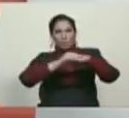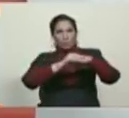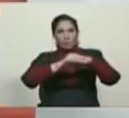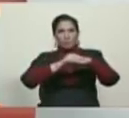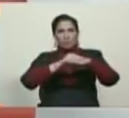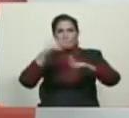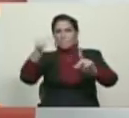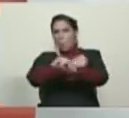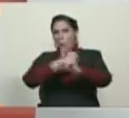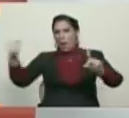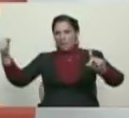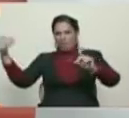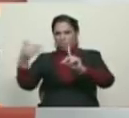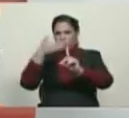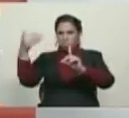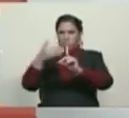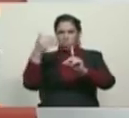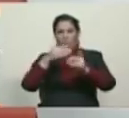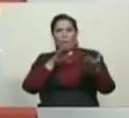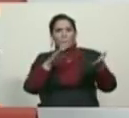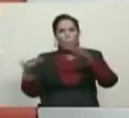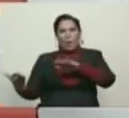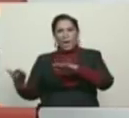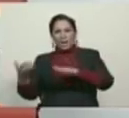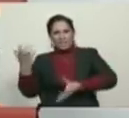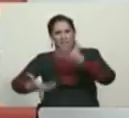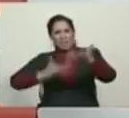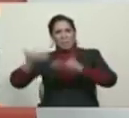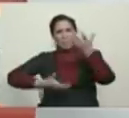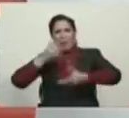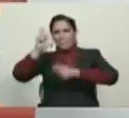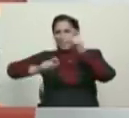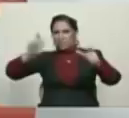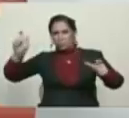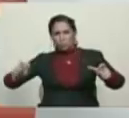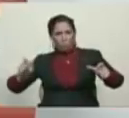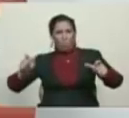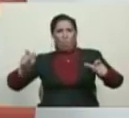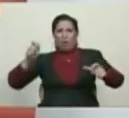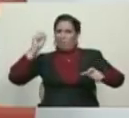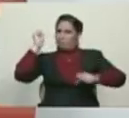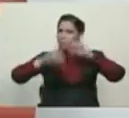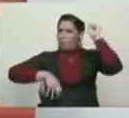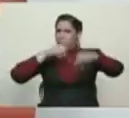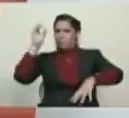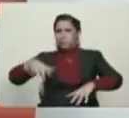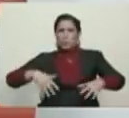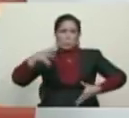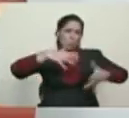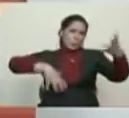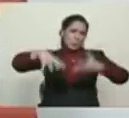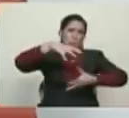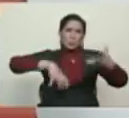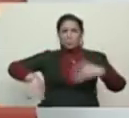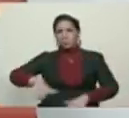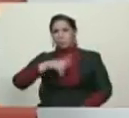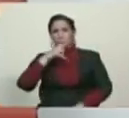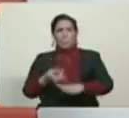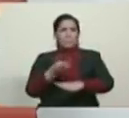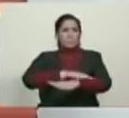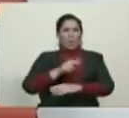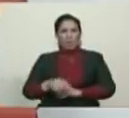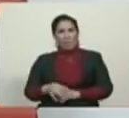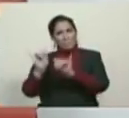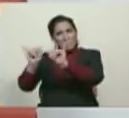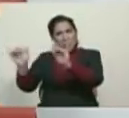a la violencia, a la muerte, a quemar vivos a seres humanos, a las guarimbas. Son los mismos.